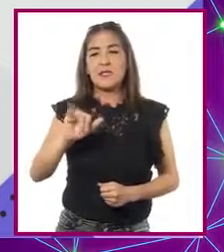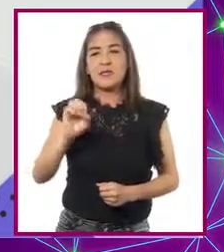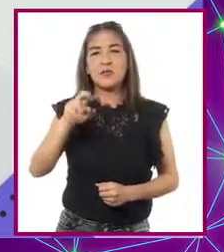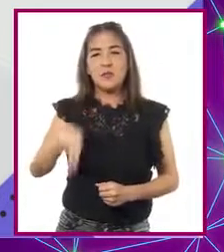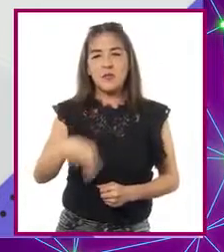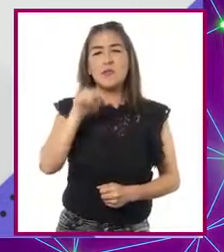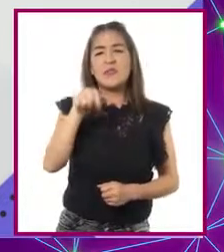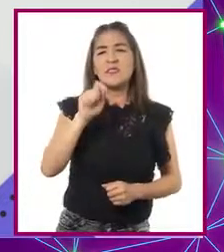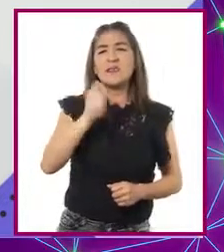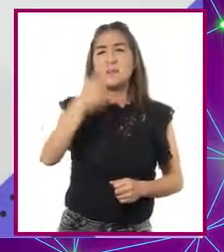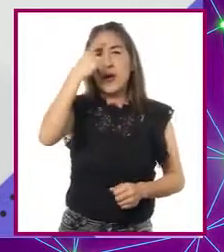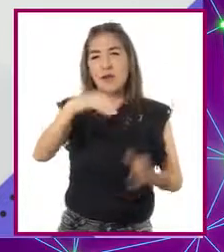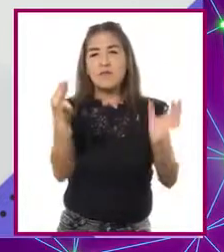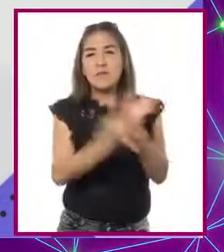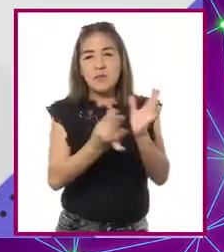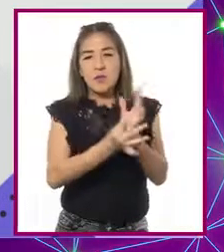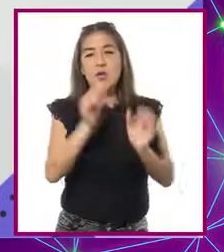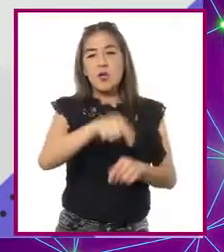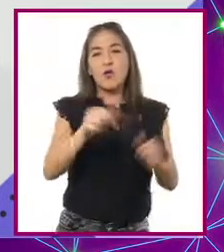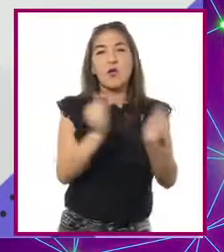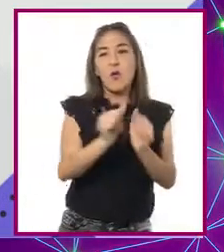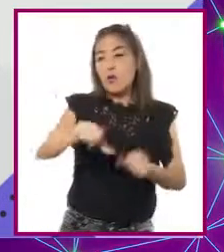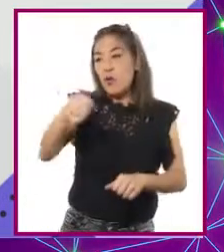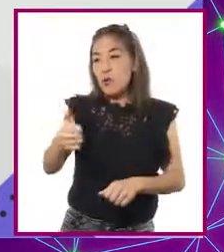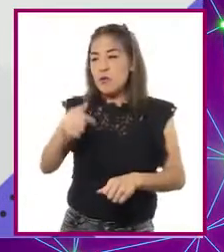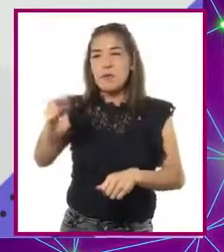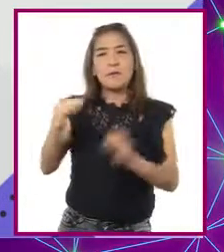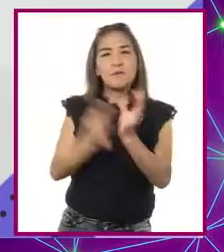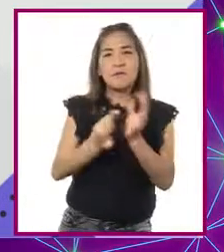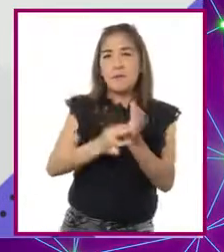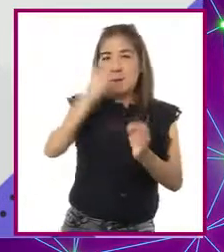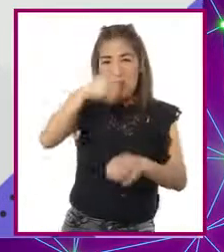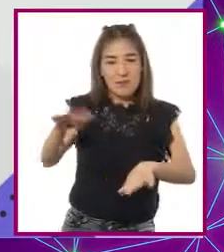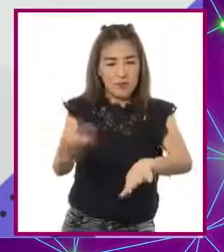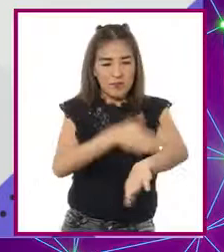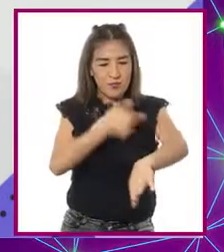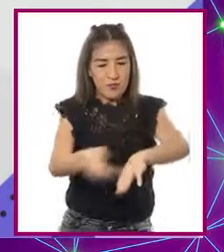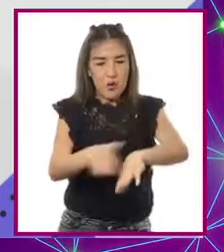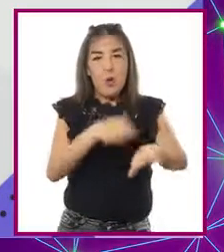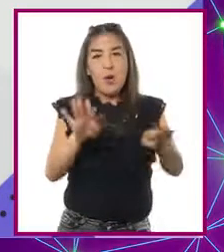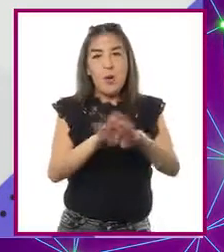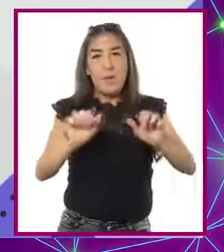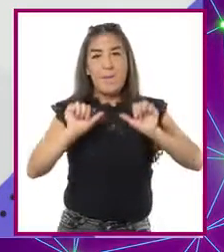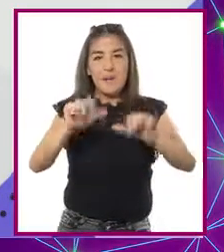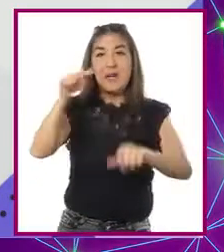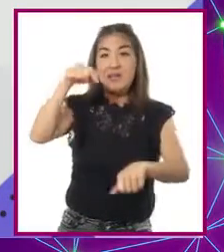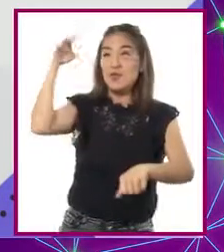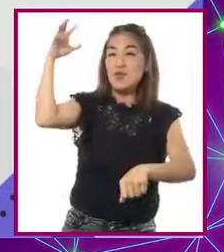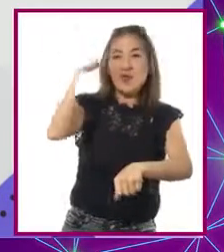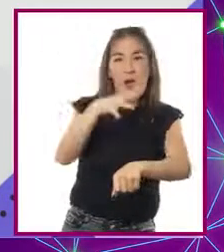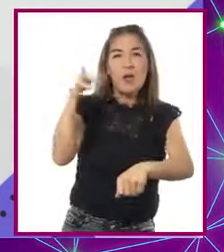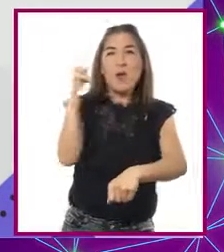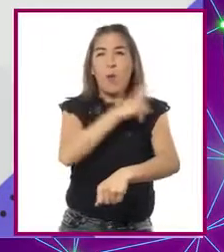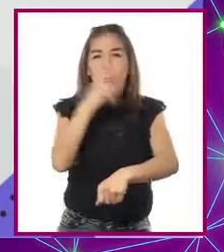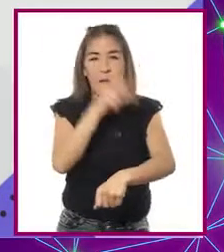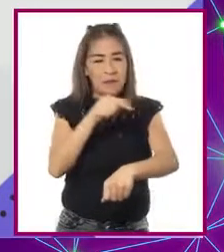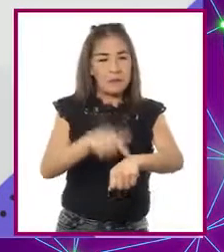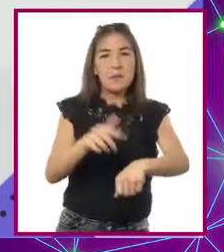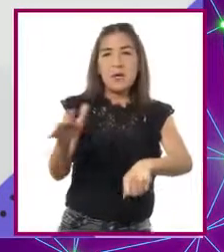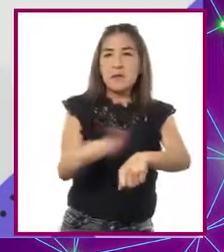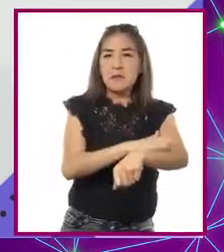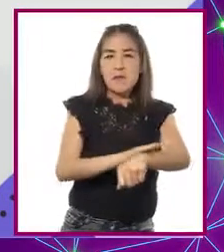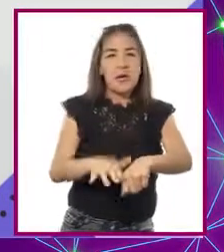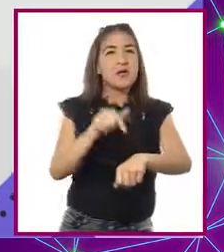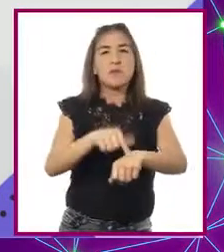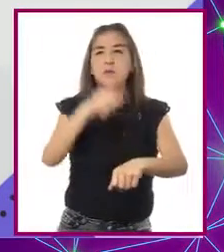cables de acero con otro metal que no se oxida, y con ello se evita el contacto directo con el ambiente y por lo tanto